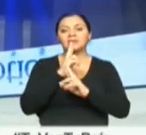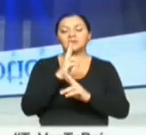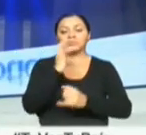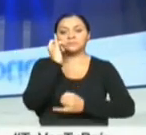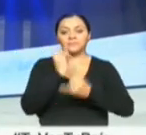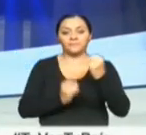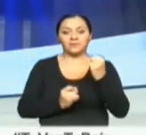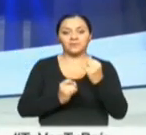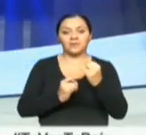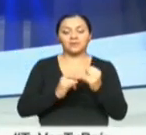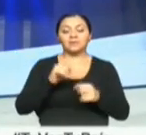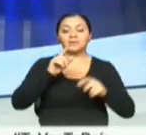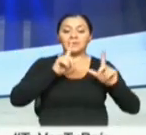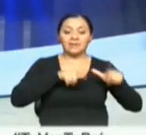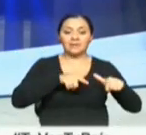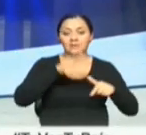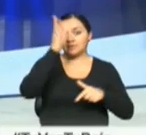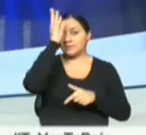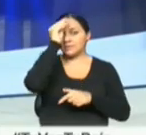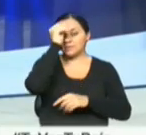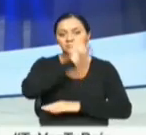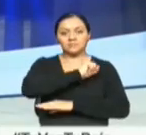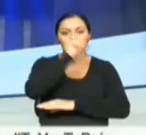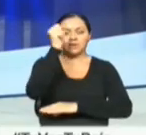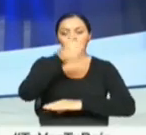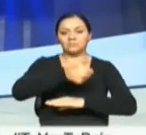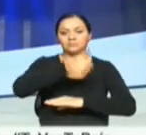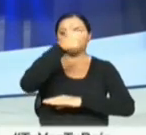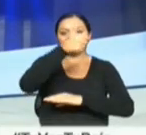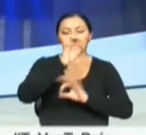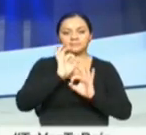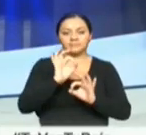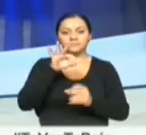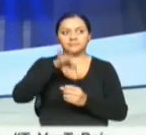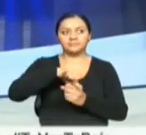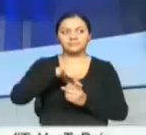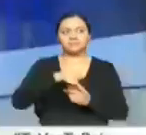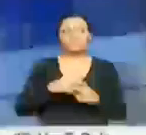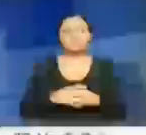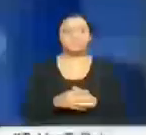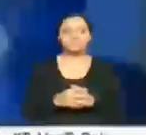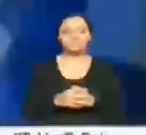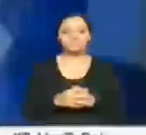definitivos. El binomio Lenin Moreno-Jorge Glass son los ganadores de la contienda electoral.